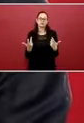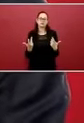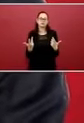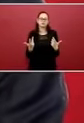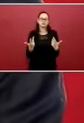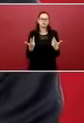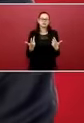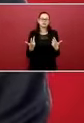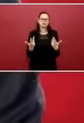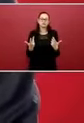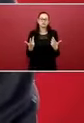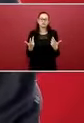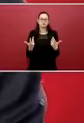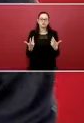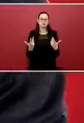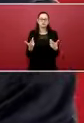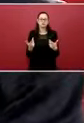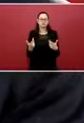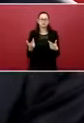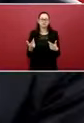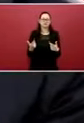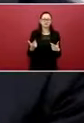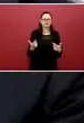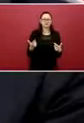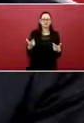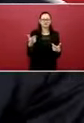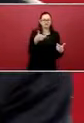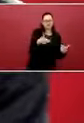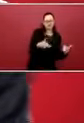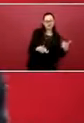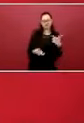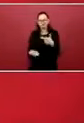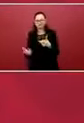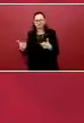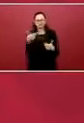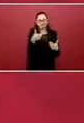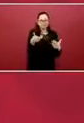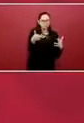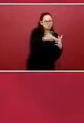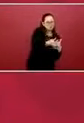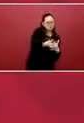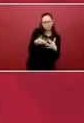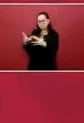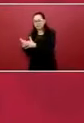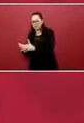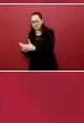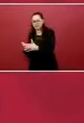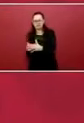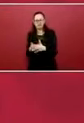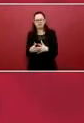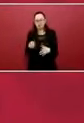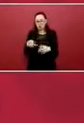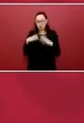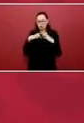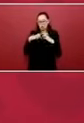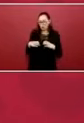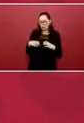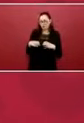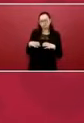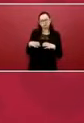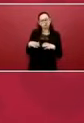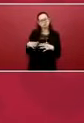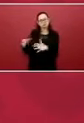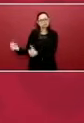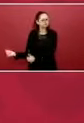a sus rivales que asesinan, los entierran de manera